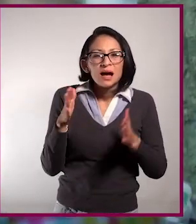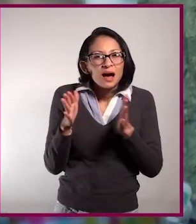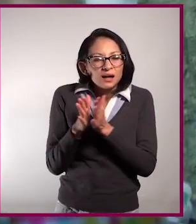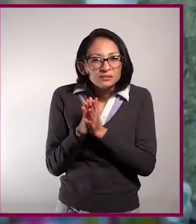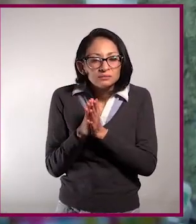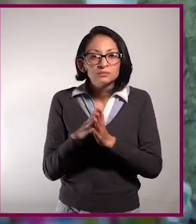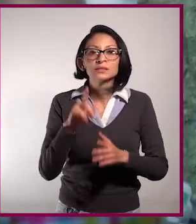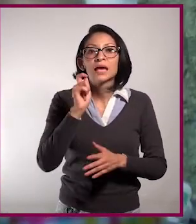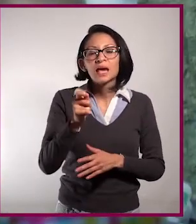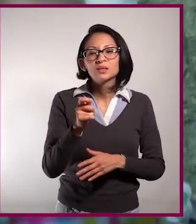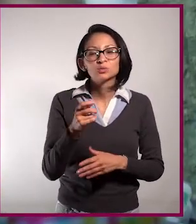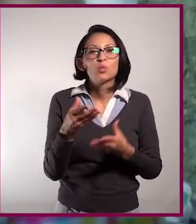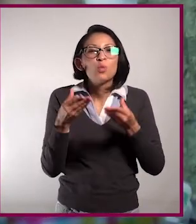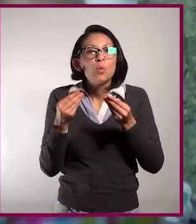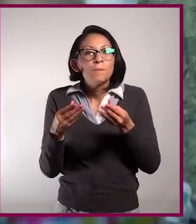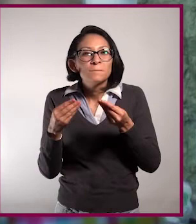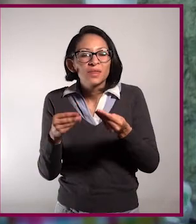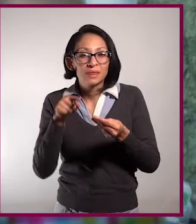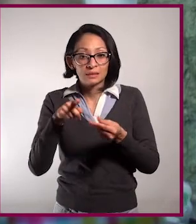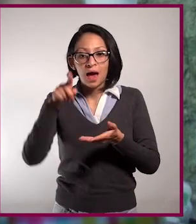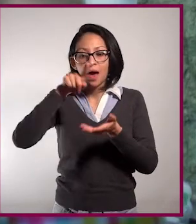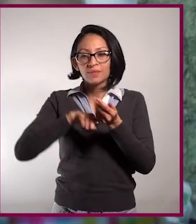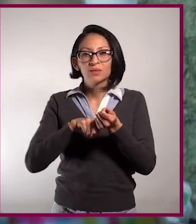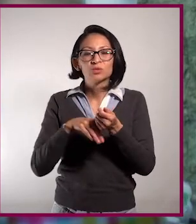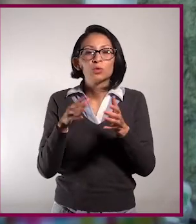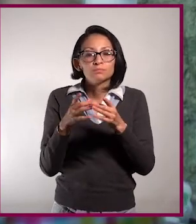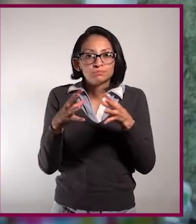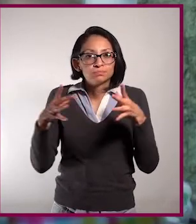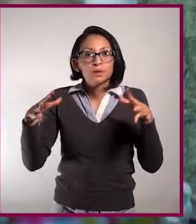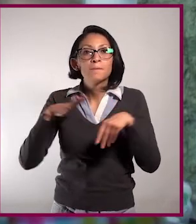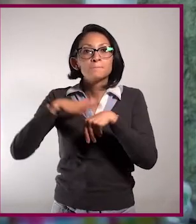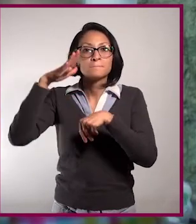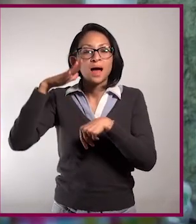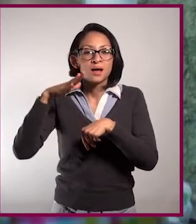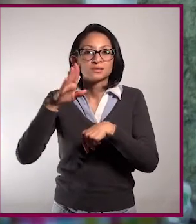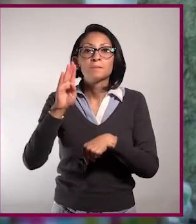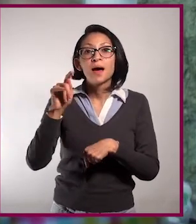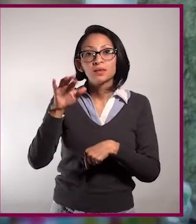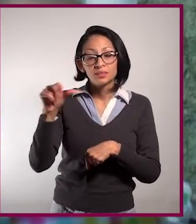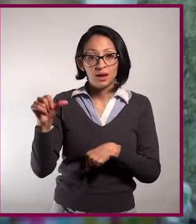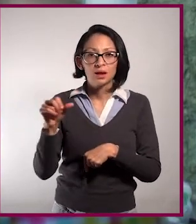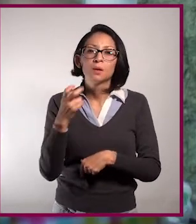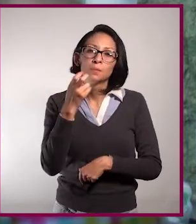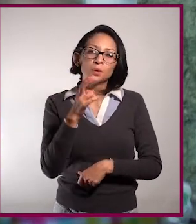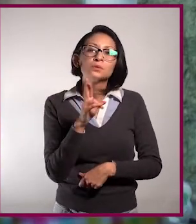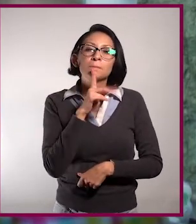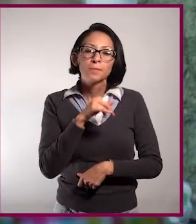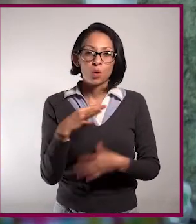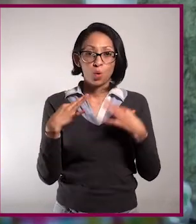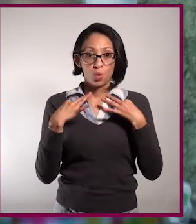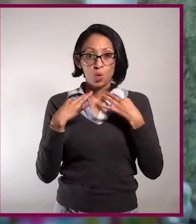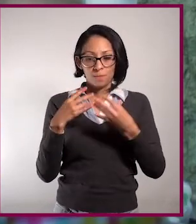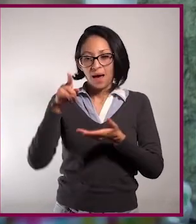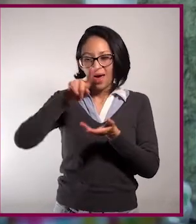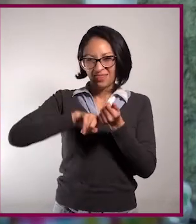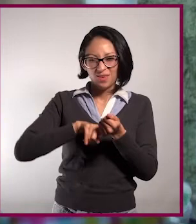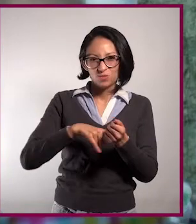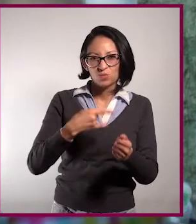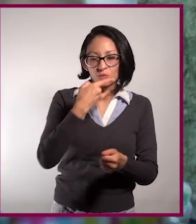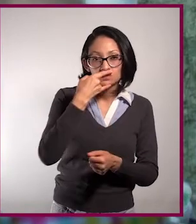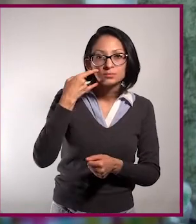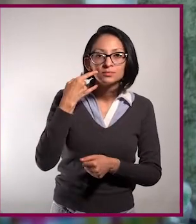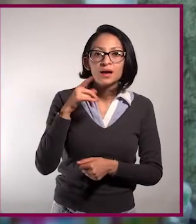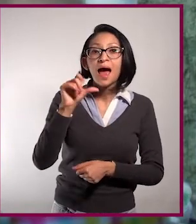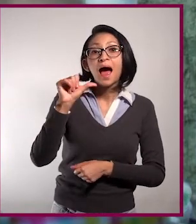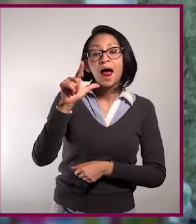la humedad, lo cual fomenta el crecimiento de bacterias y levaduras. Por eso es preferible que tu ropa interior sea